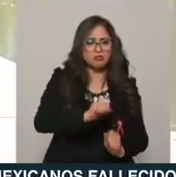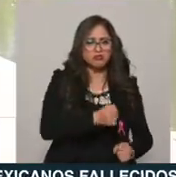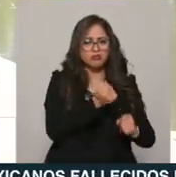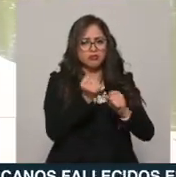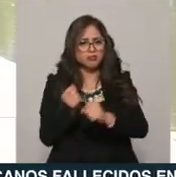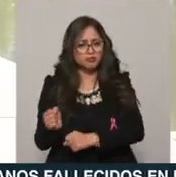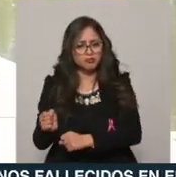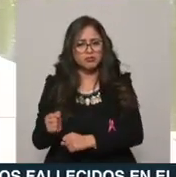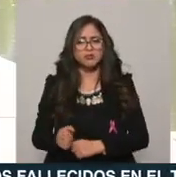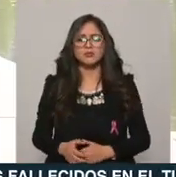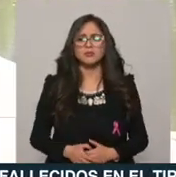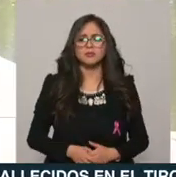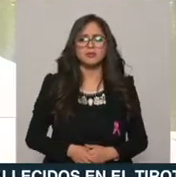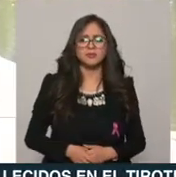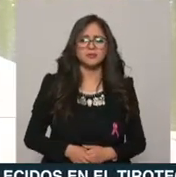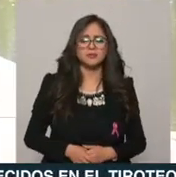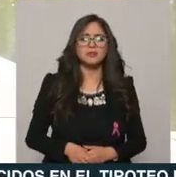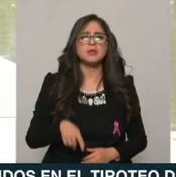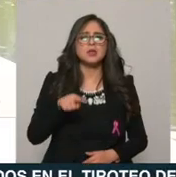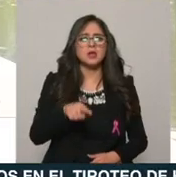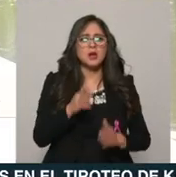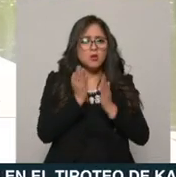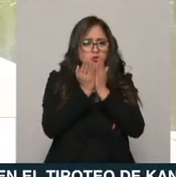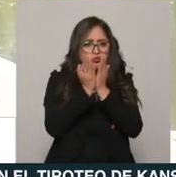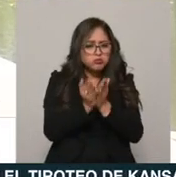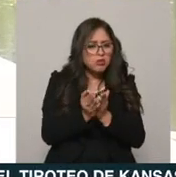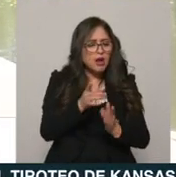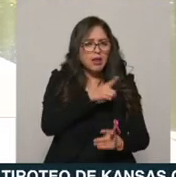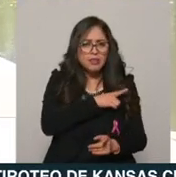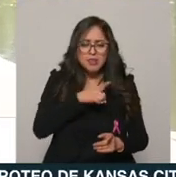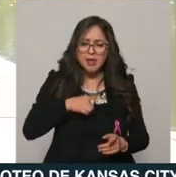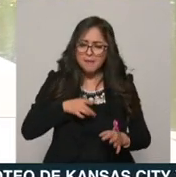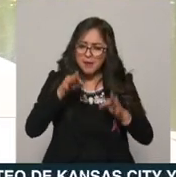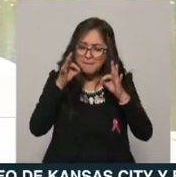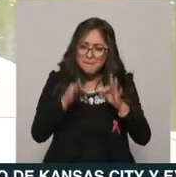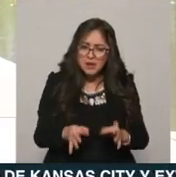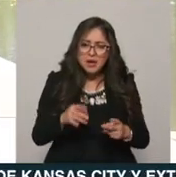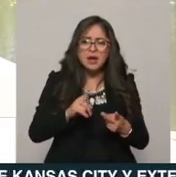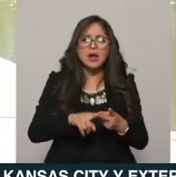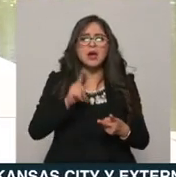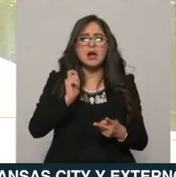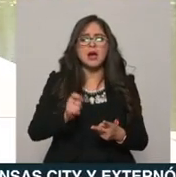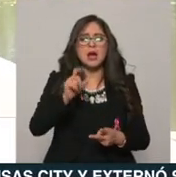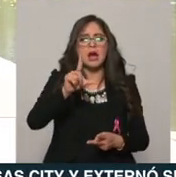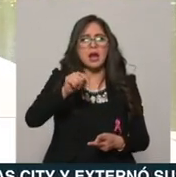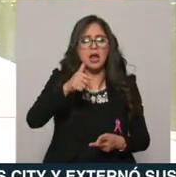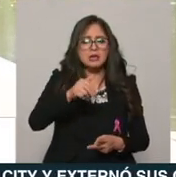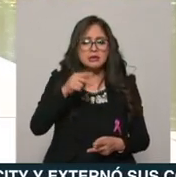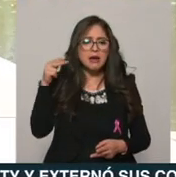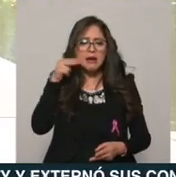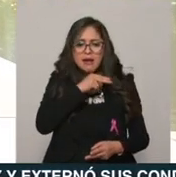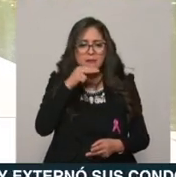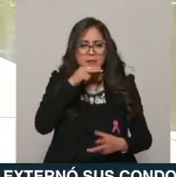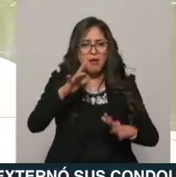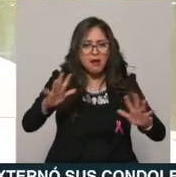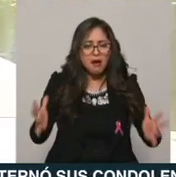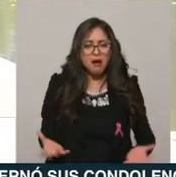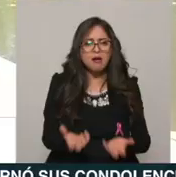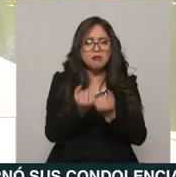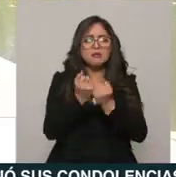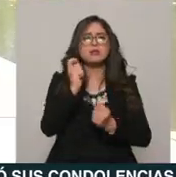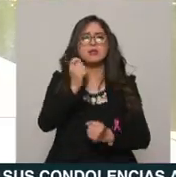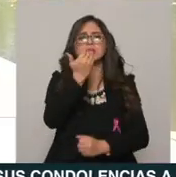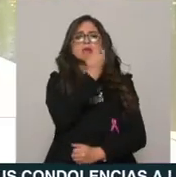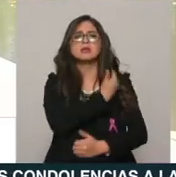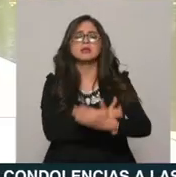el poder tener primeramente las trajineras en buen estado, tener lanchas rápidas para poder dar el auxilio rápido y los chalecos,